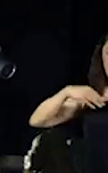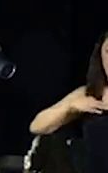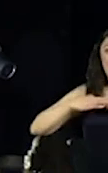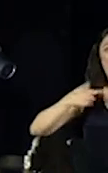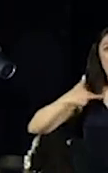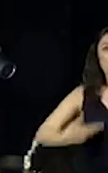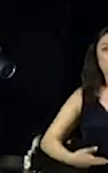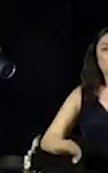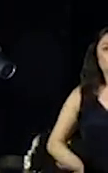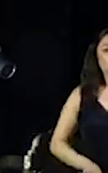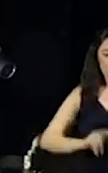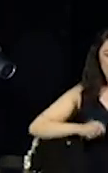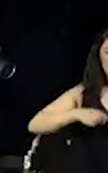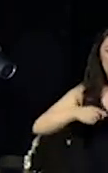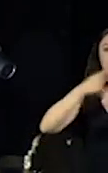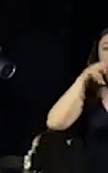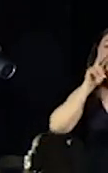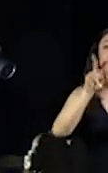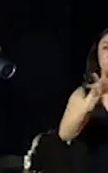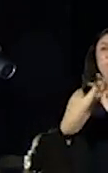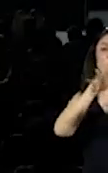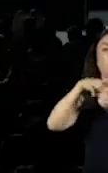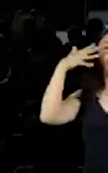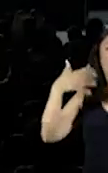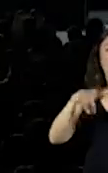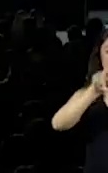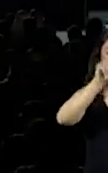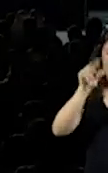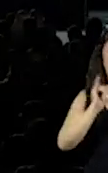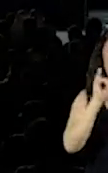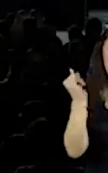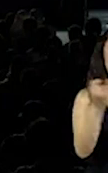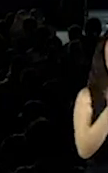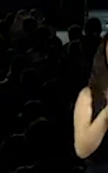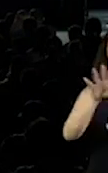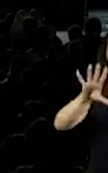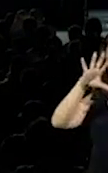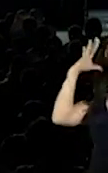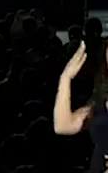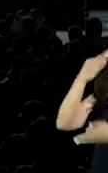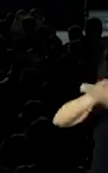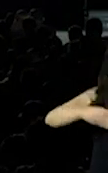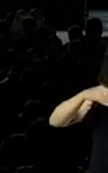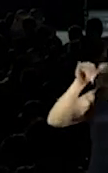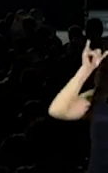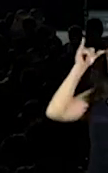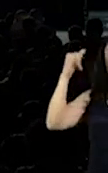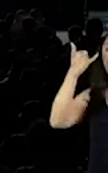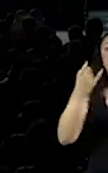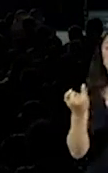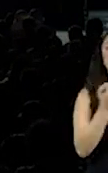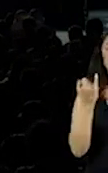retratan el esplendor del jardín de San Marcos la bravura de los toros Y el canto de los gallos